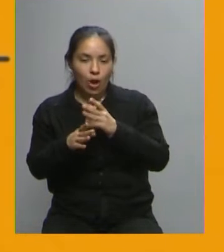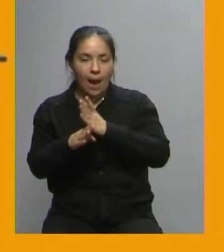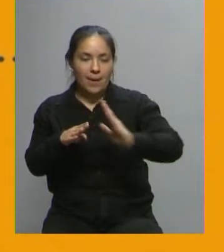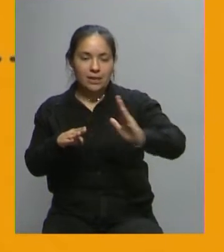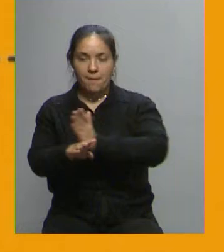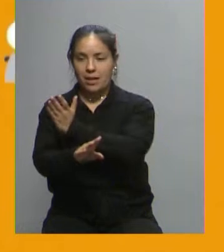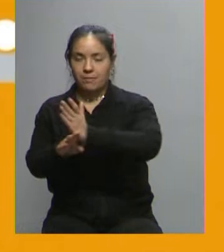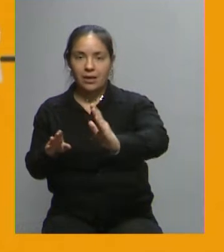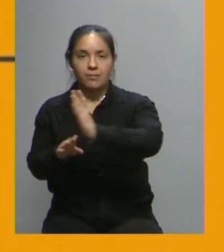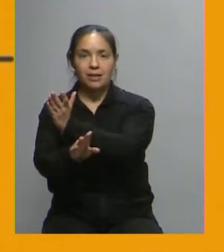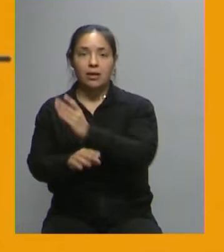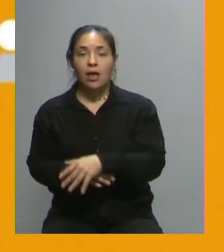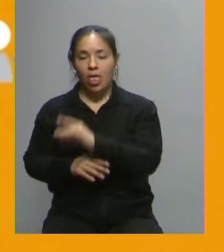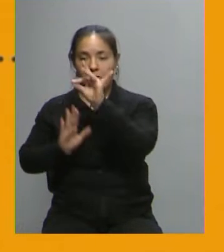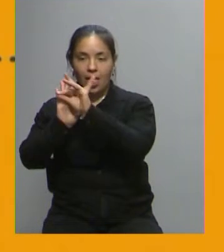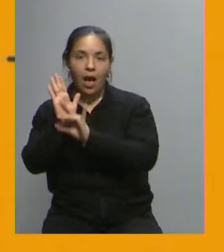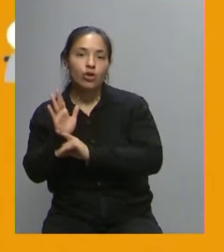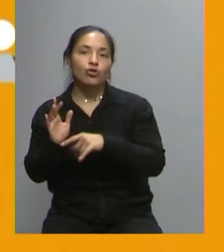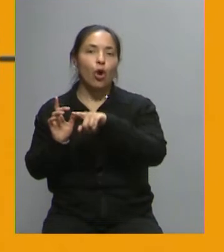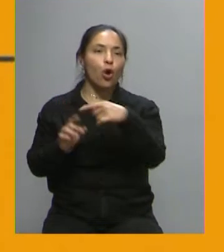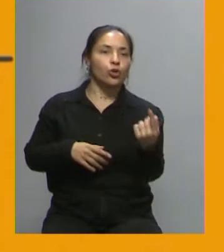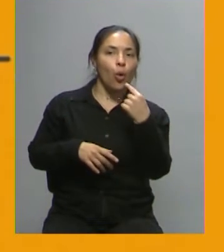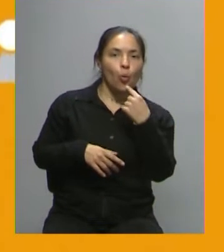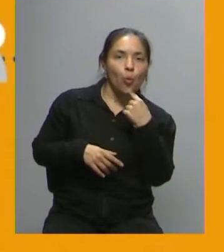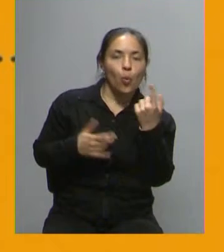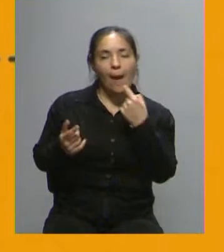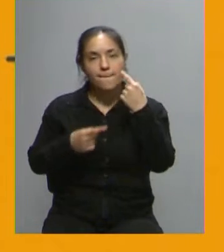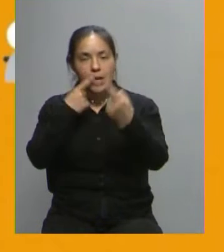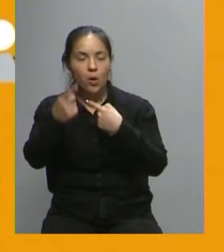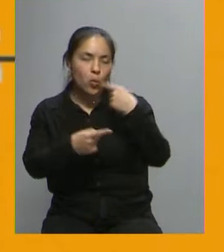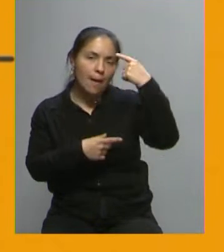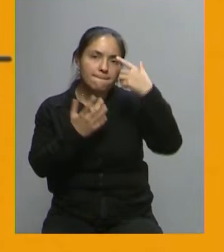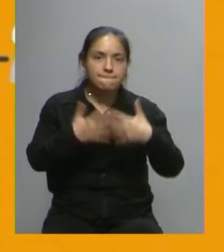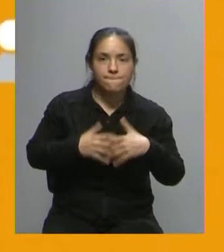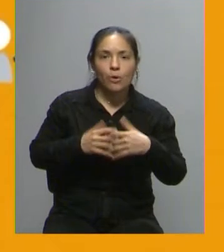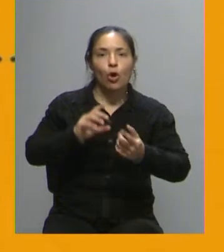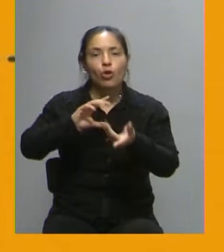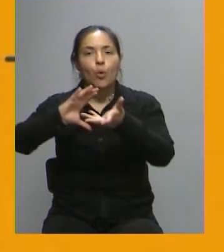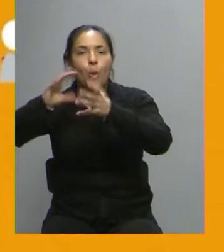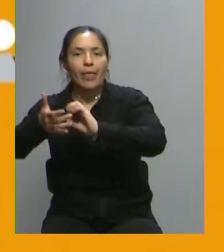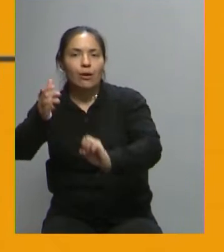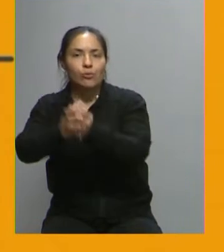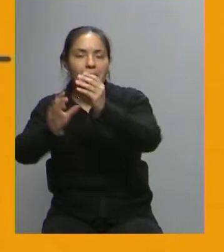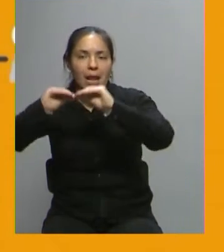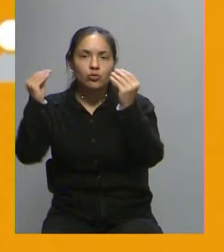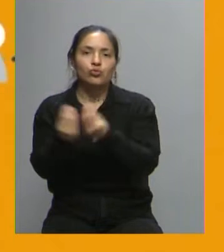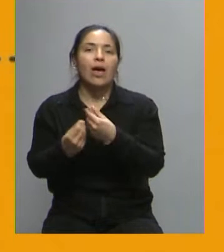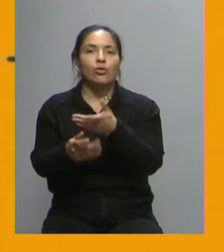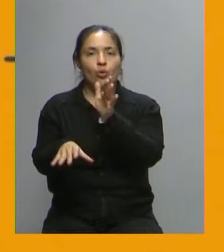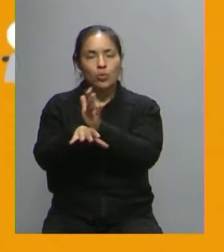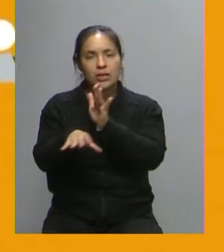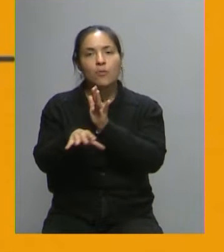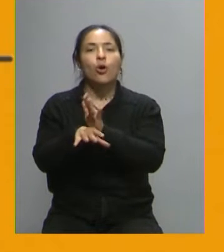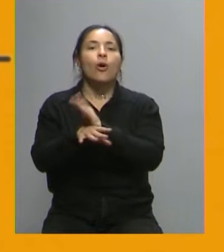que genera los datos, el que genera preguntas, el que implementa modelos y saca resultados, el que los interpreta, el que los comunica.